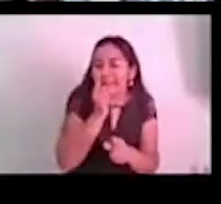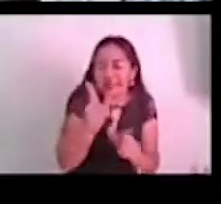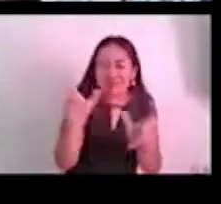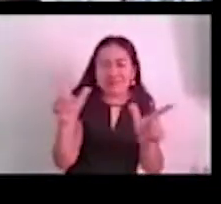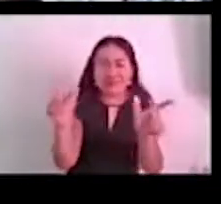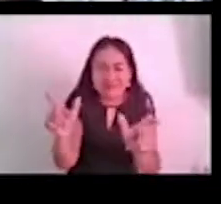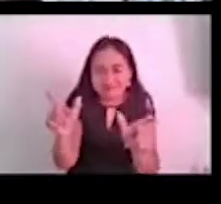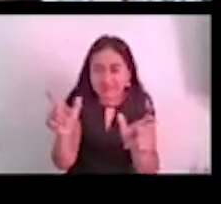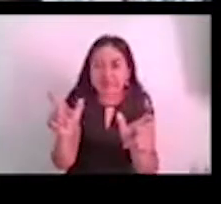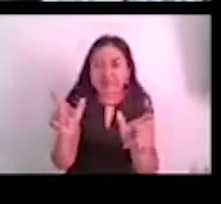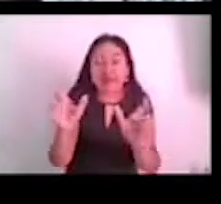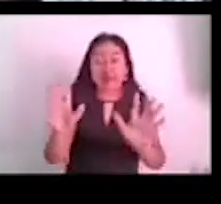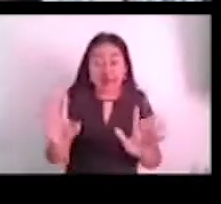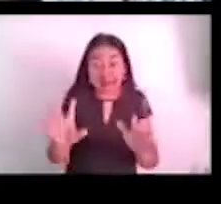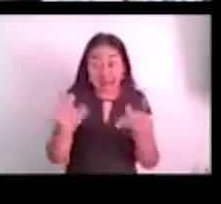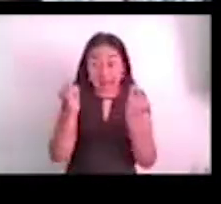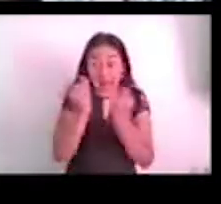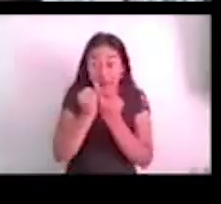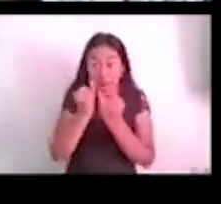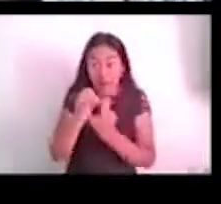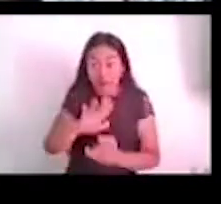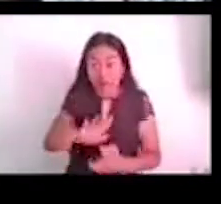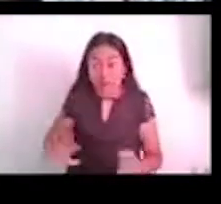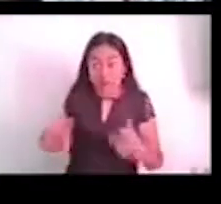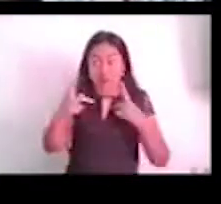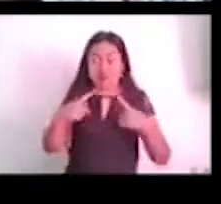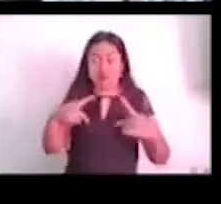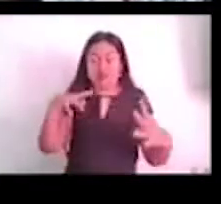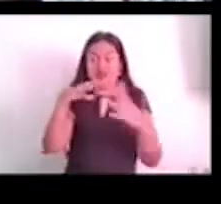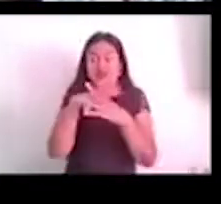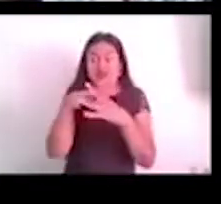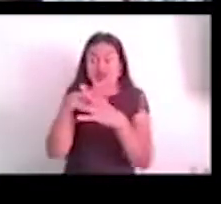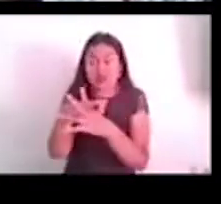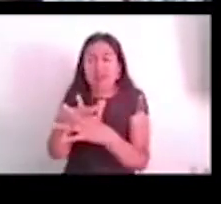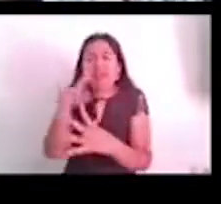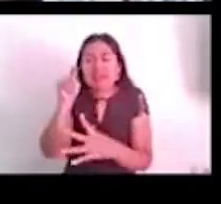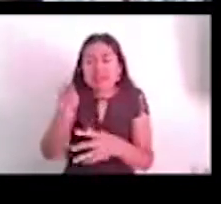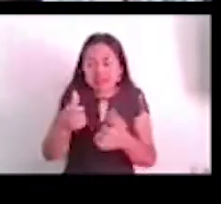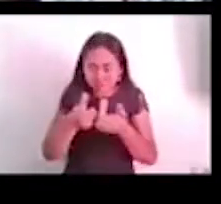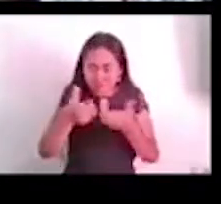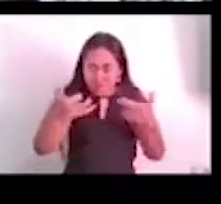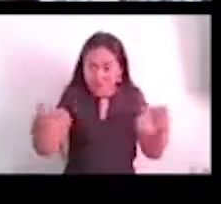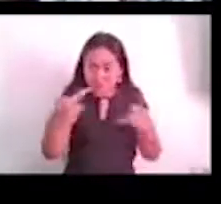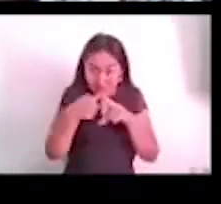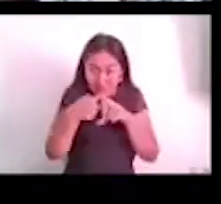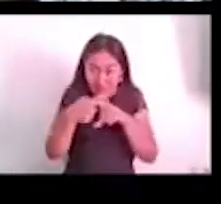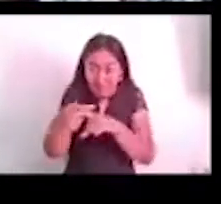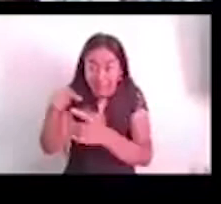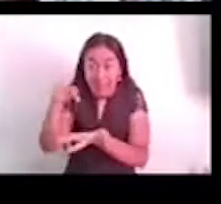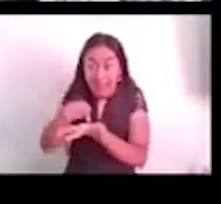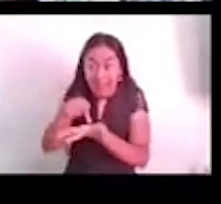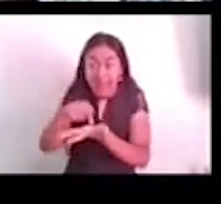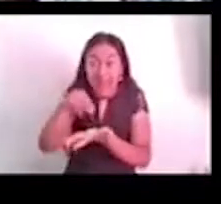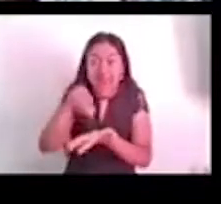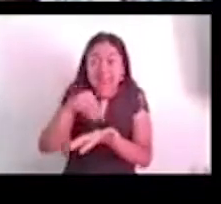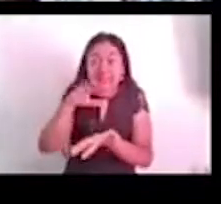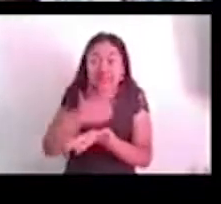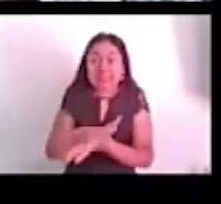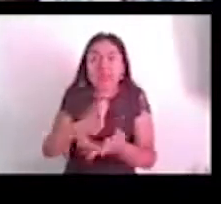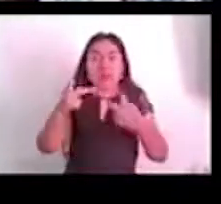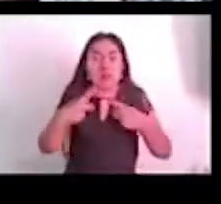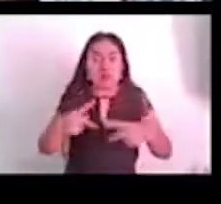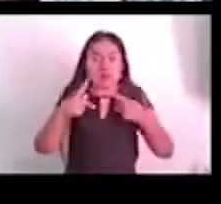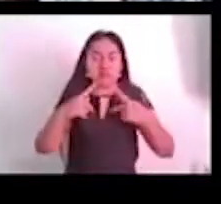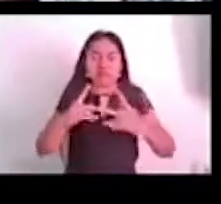Y pues tan guerreros son que aquí en el Códice Chavero, en el Códice de Huejotzingo, se ven los prisioneros,